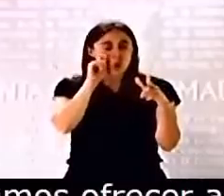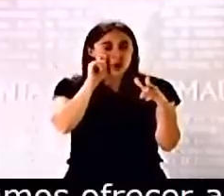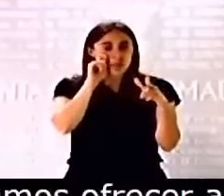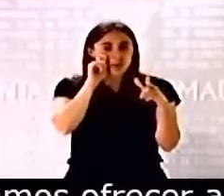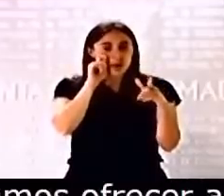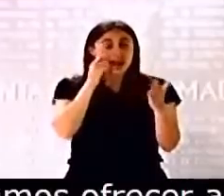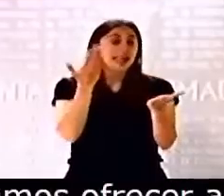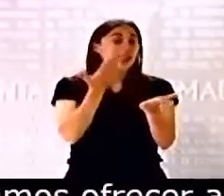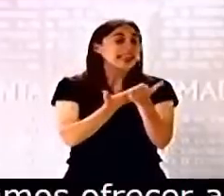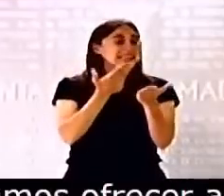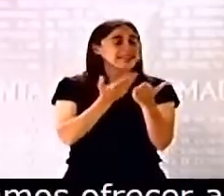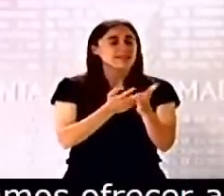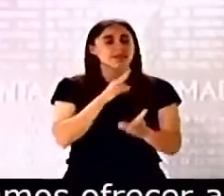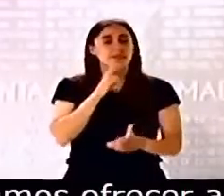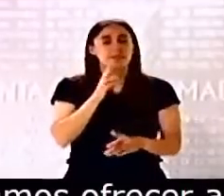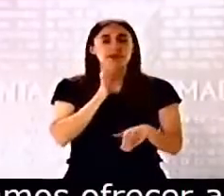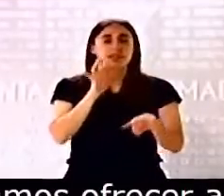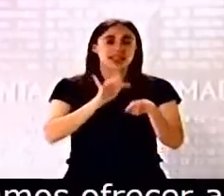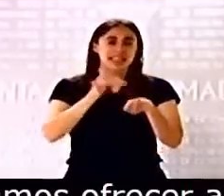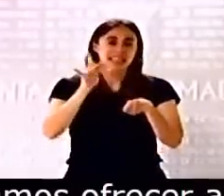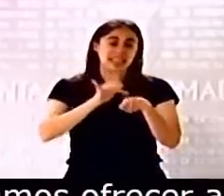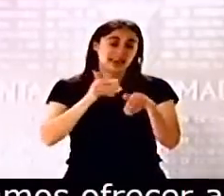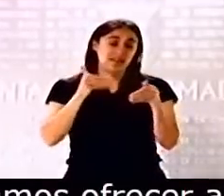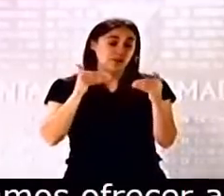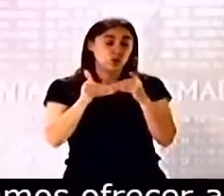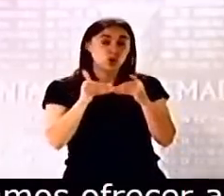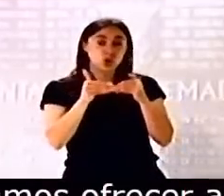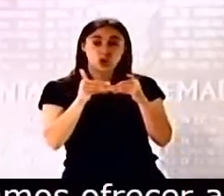verde digital a primeros de junio,